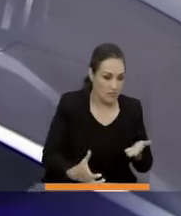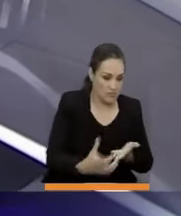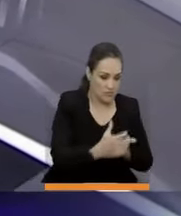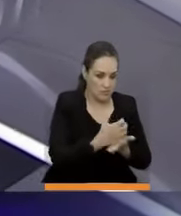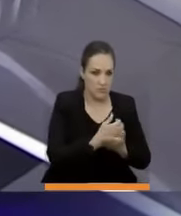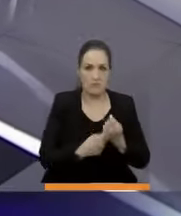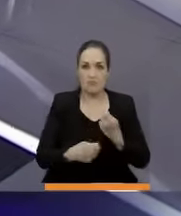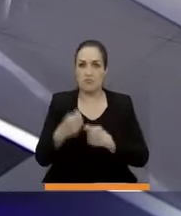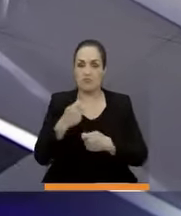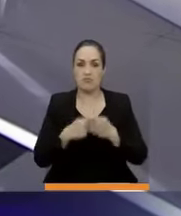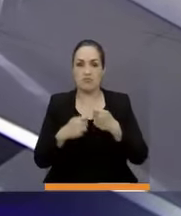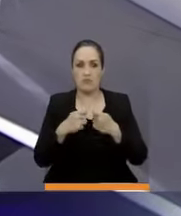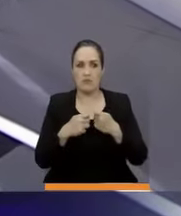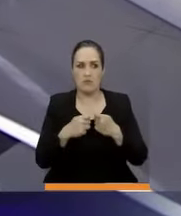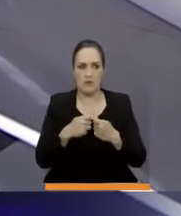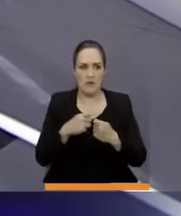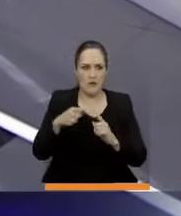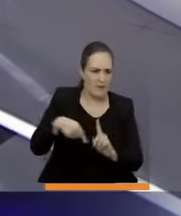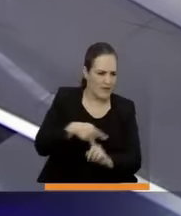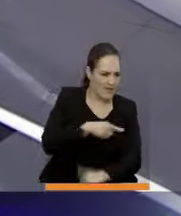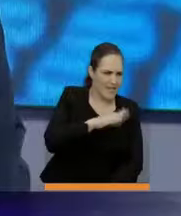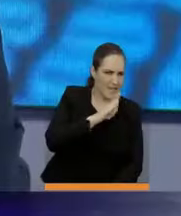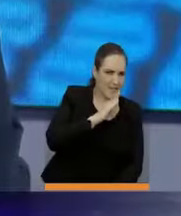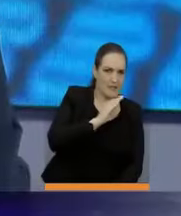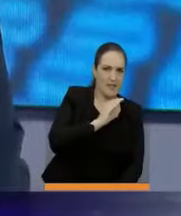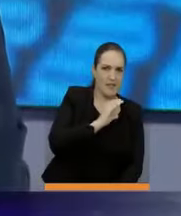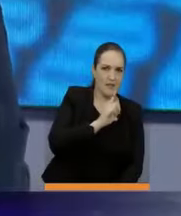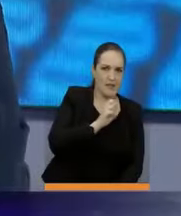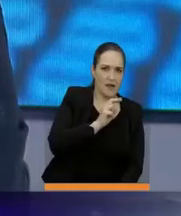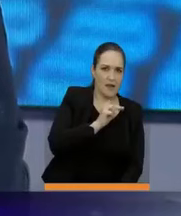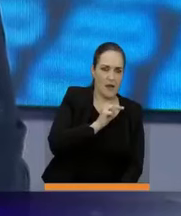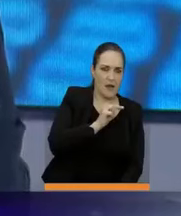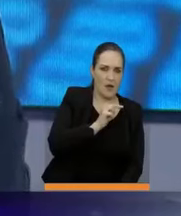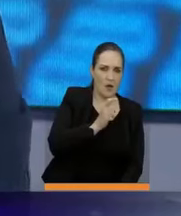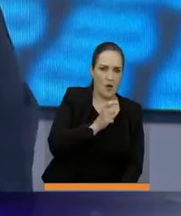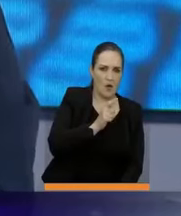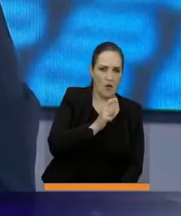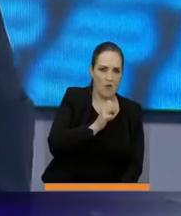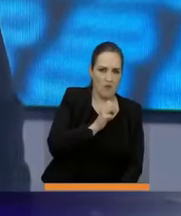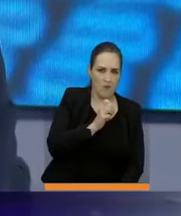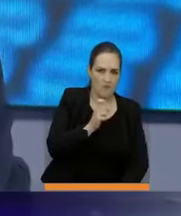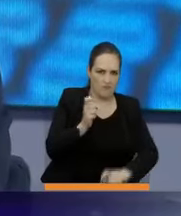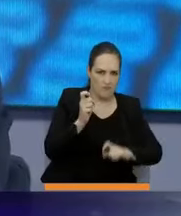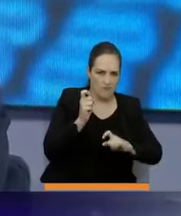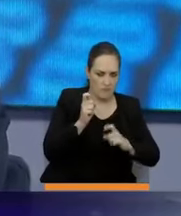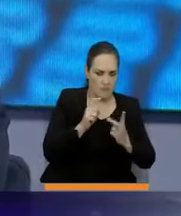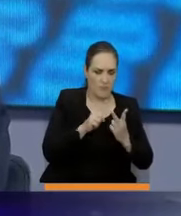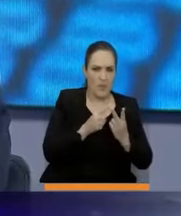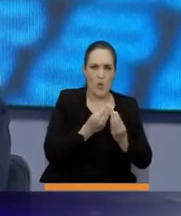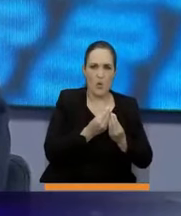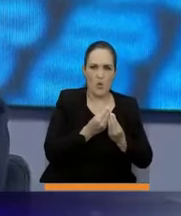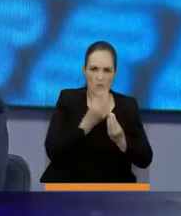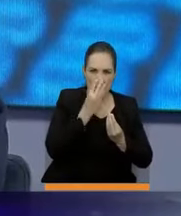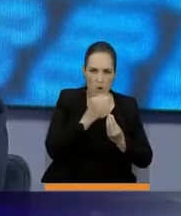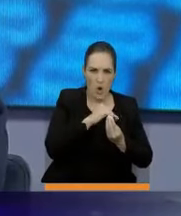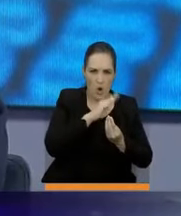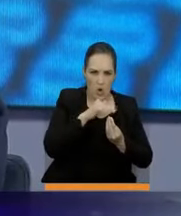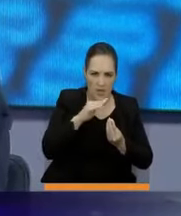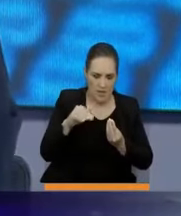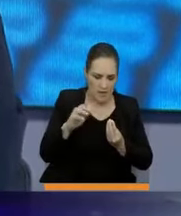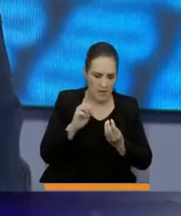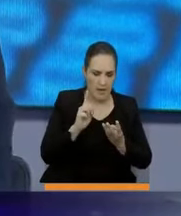encontramos? Clan del Golfo, Clan de la Cordillera, contrabandistas, narcotraficantes, personas que trafican